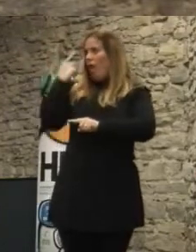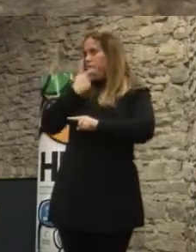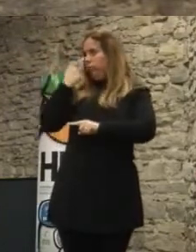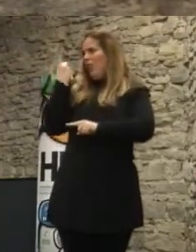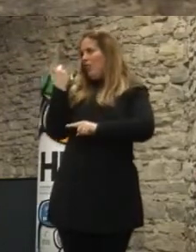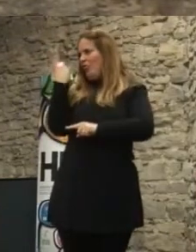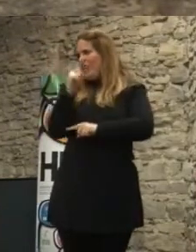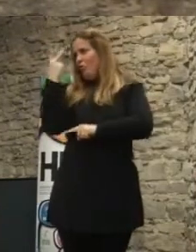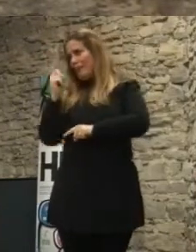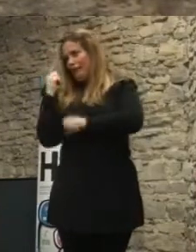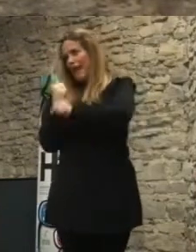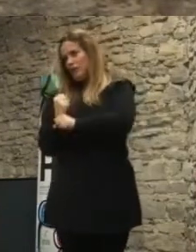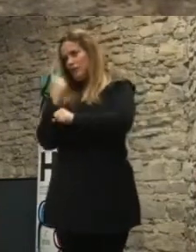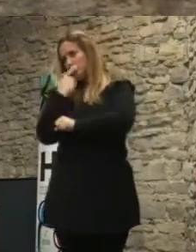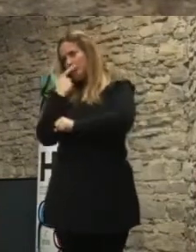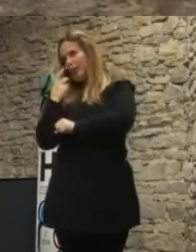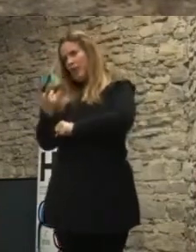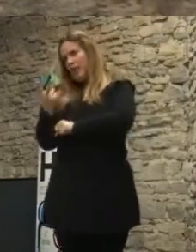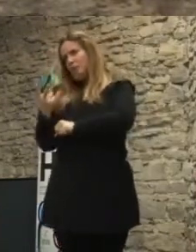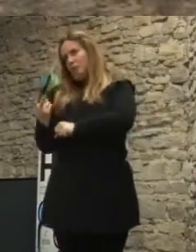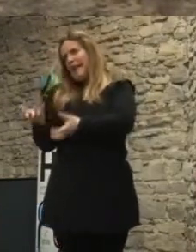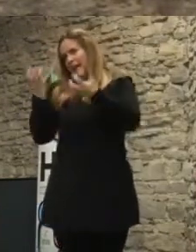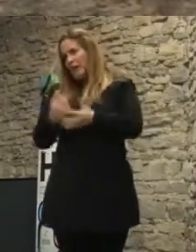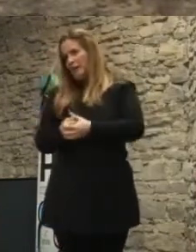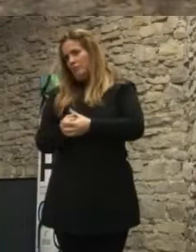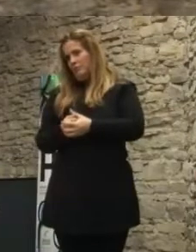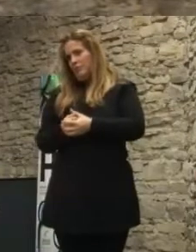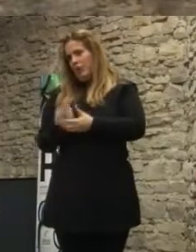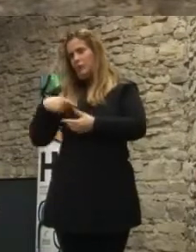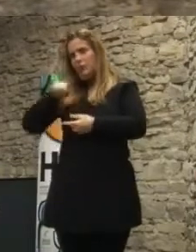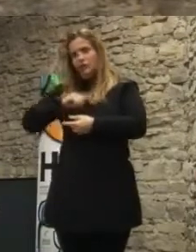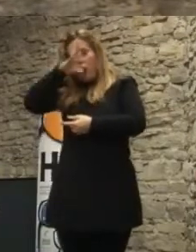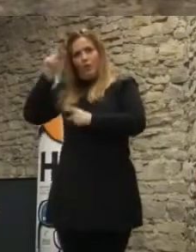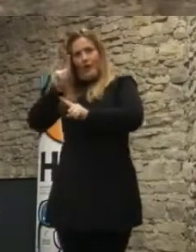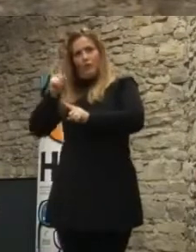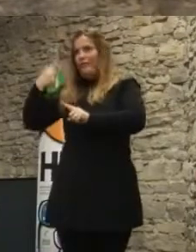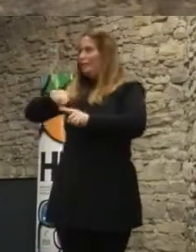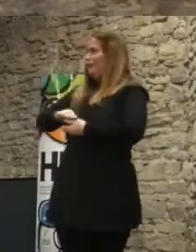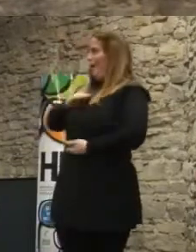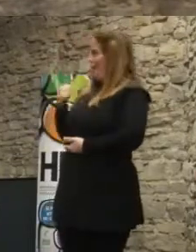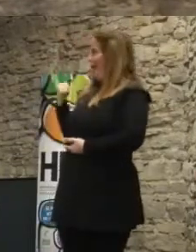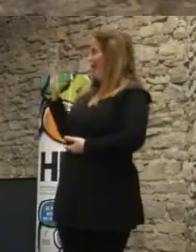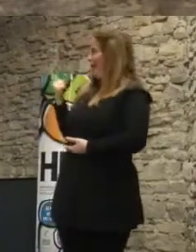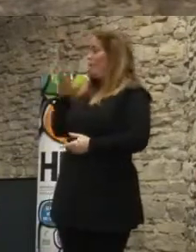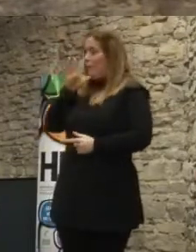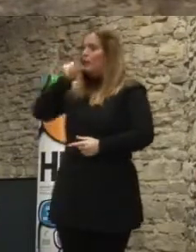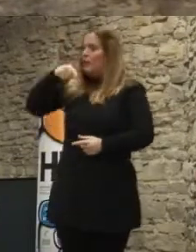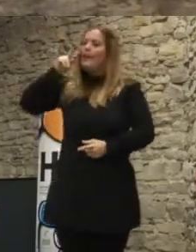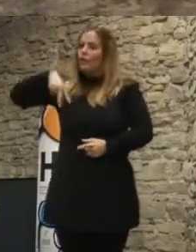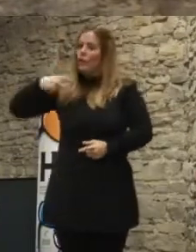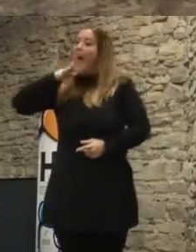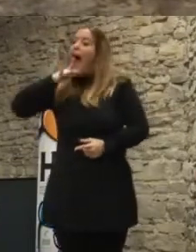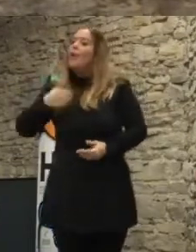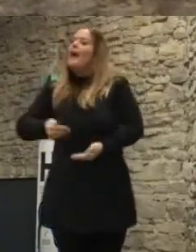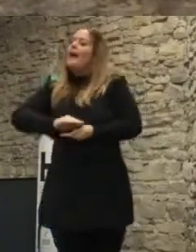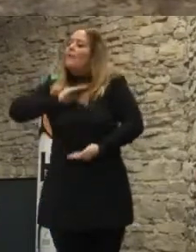No debemos olvidarnos de lo que fuimos capaces, pero también tenemos que reconocer de lo que somos capaces, ¿no? Y ahora estamos en un momento que